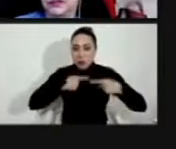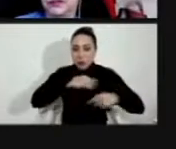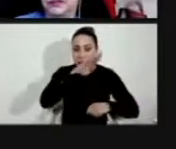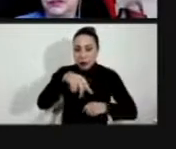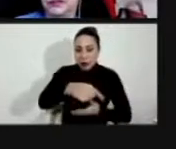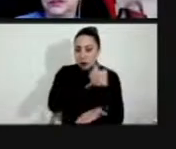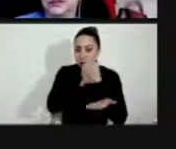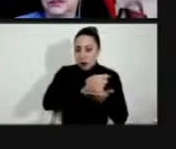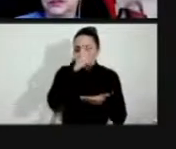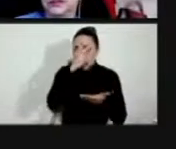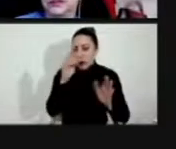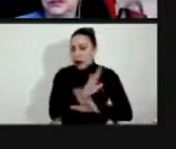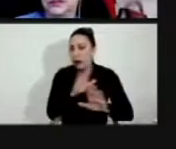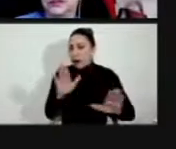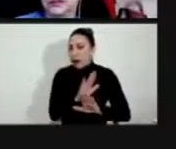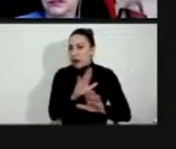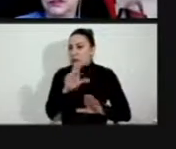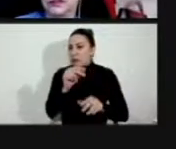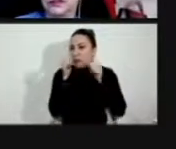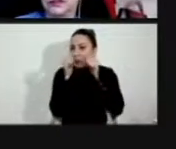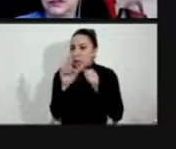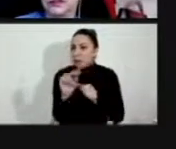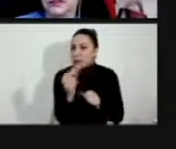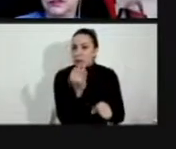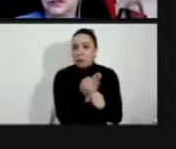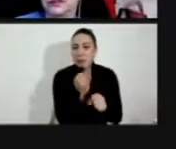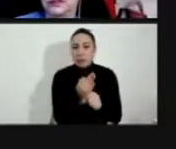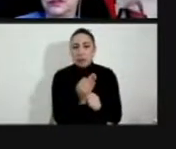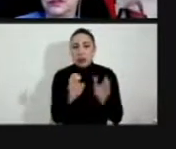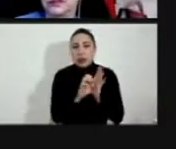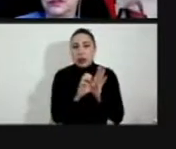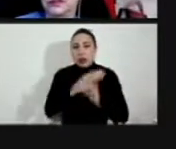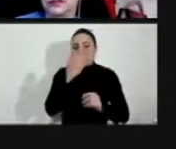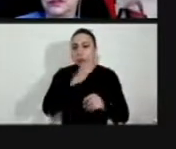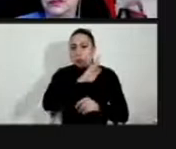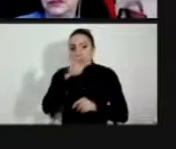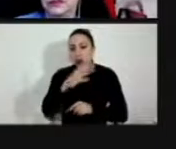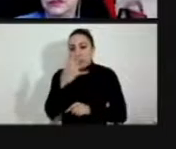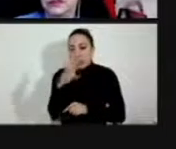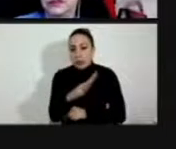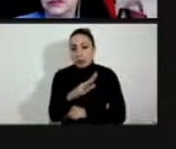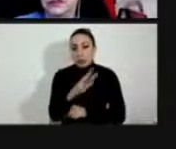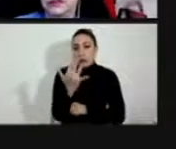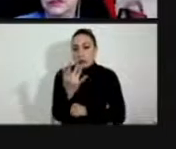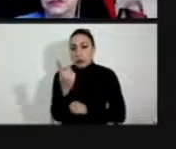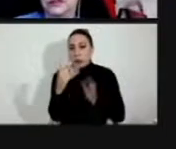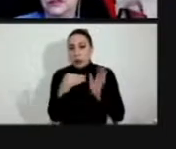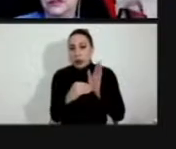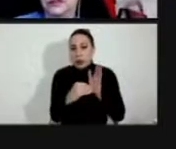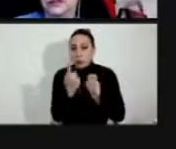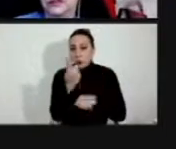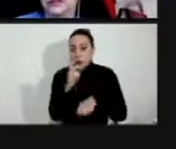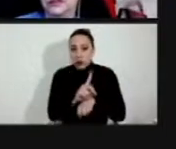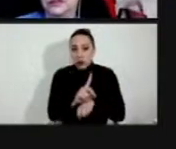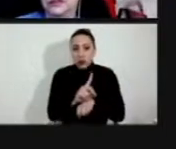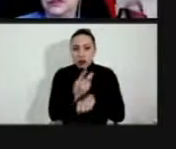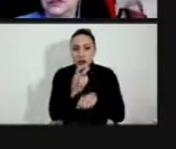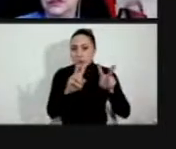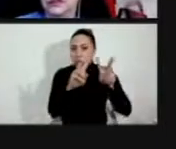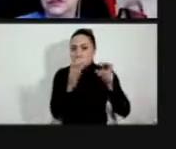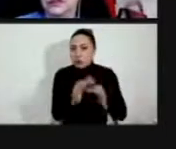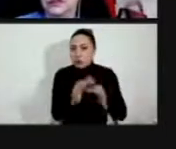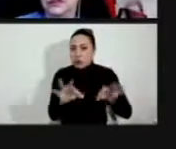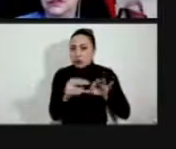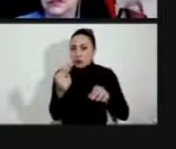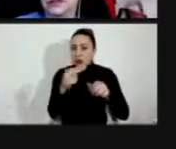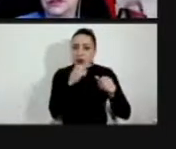mueren 20 o se mueren 50 o 1,000 en un día, no es urgente o de resolución. Hay que se turne